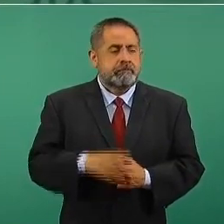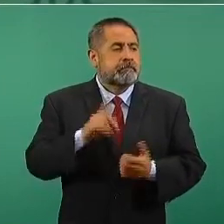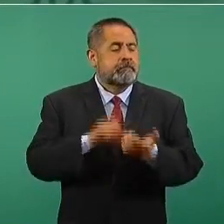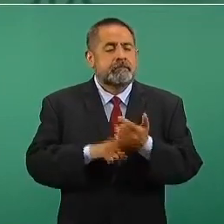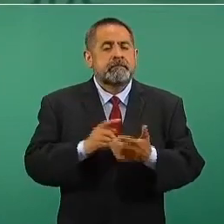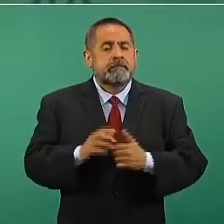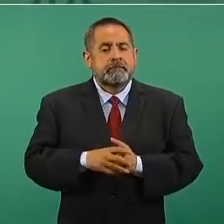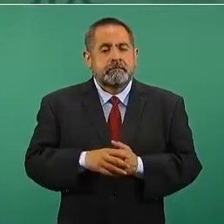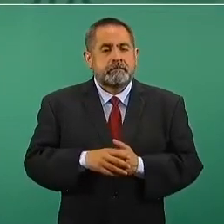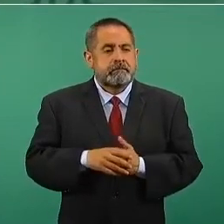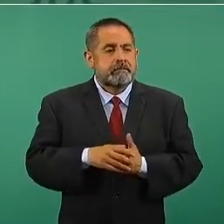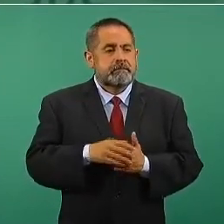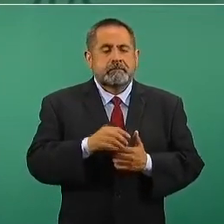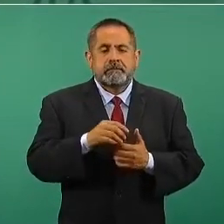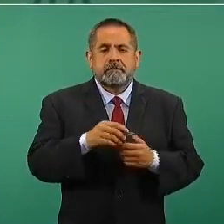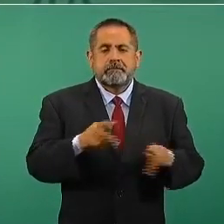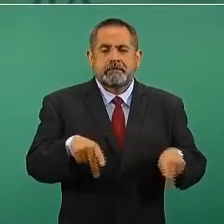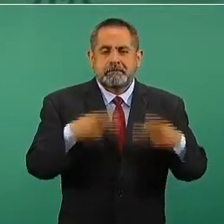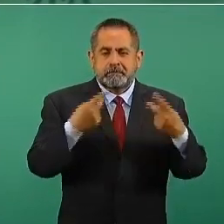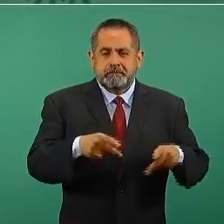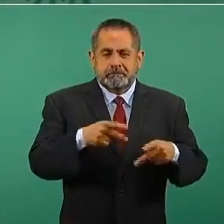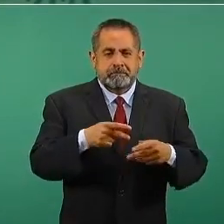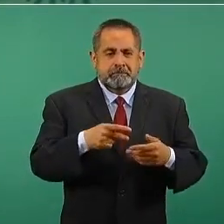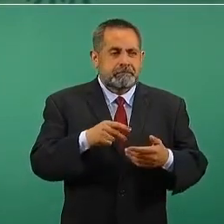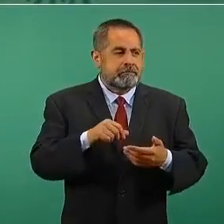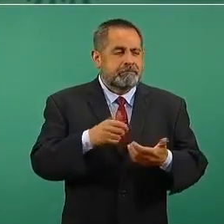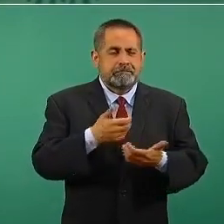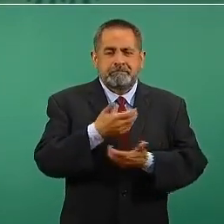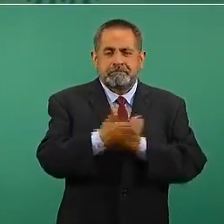centros comerciales